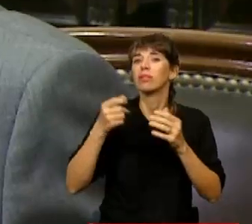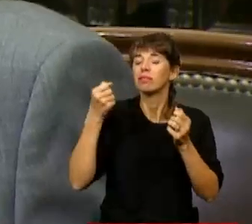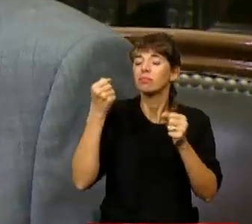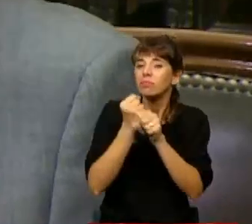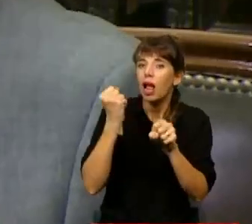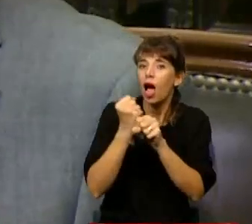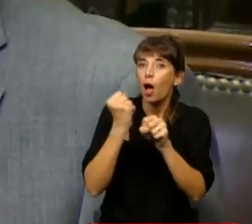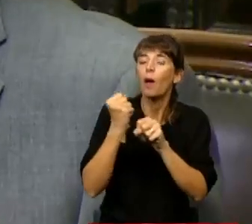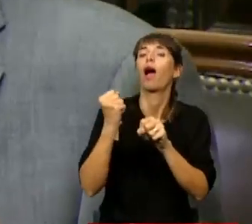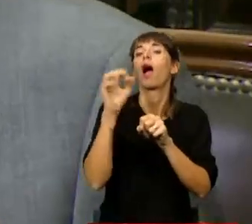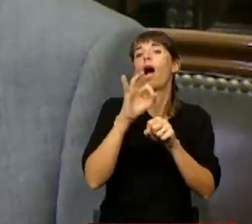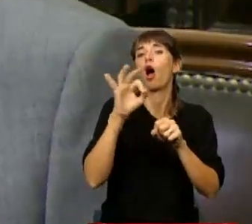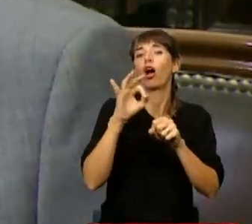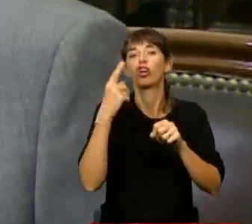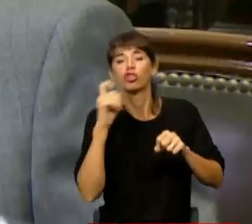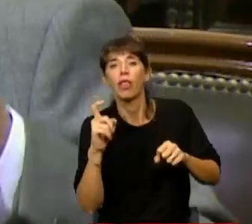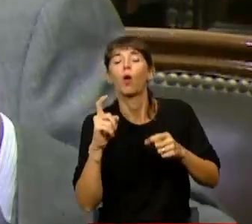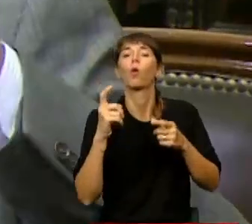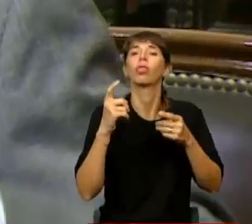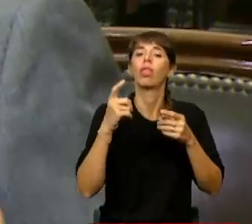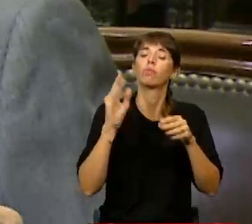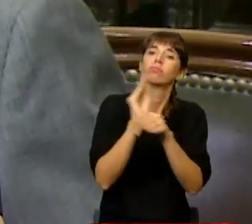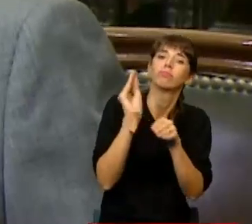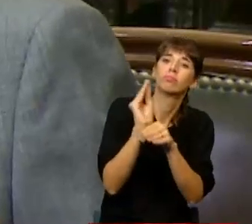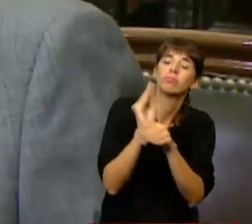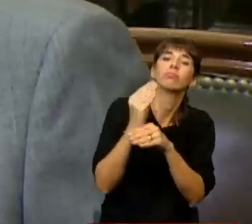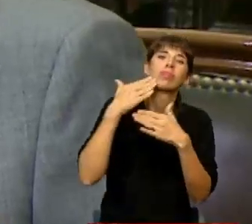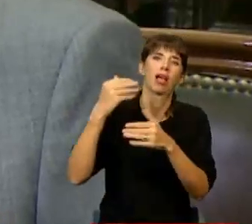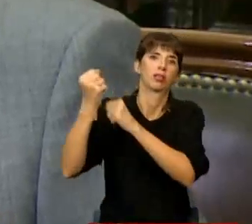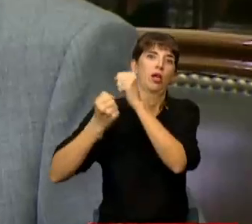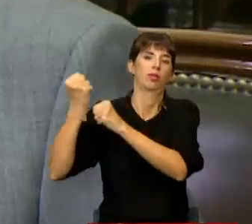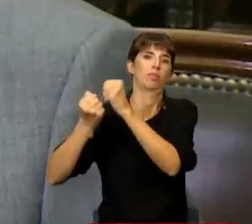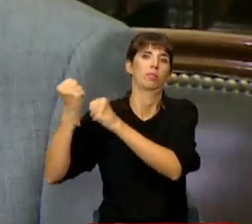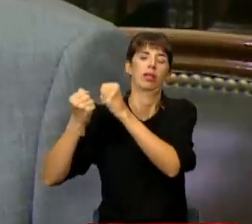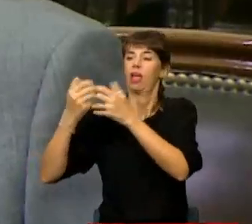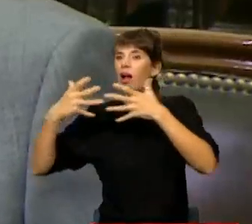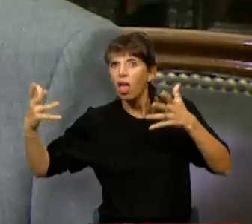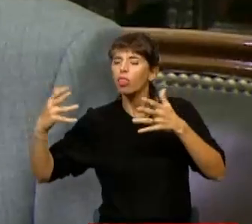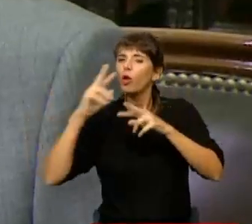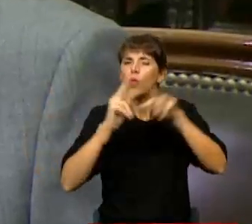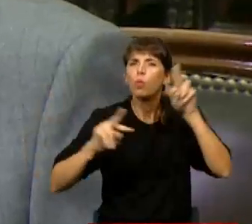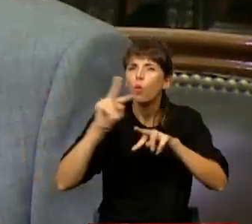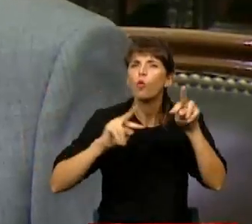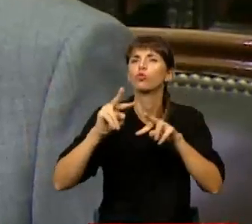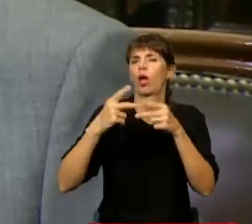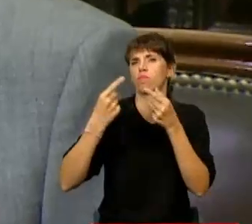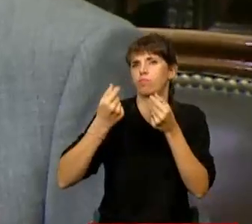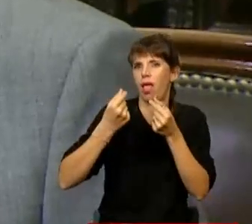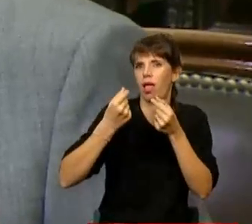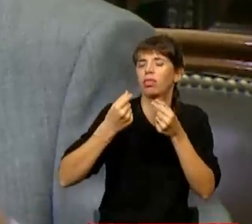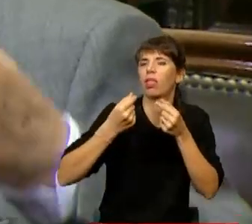sin querer o queriendo, financiados por esas grandes multinacionales interesadas en desarrollar el tema